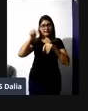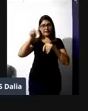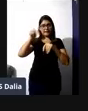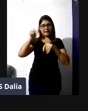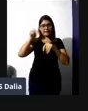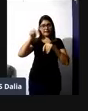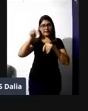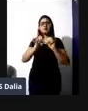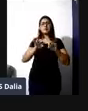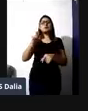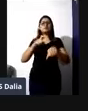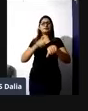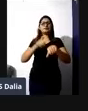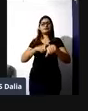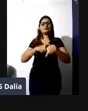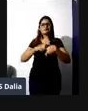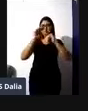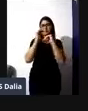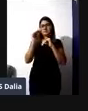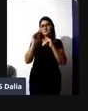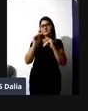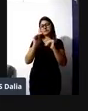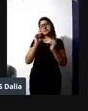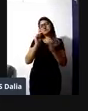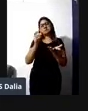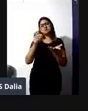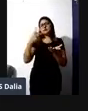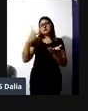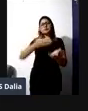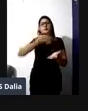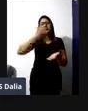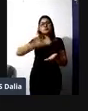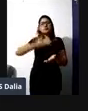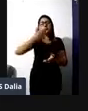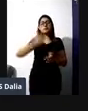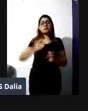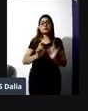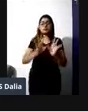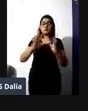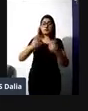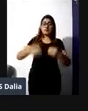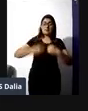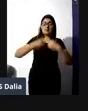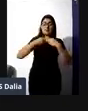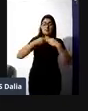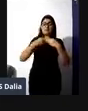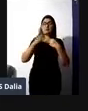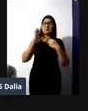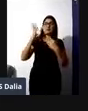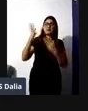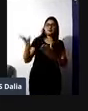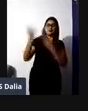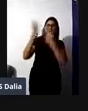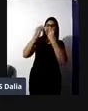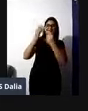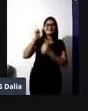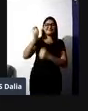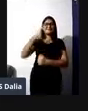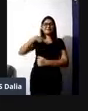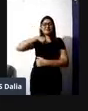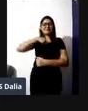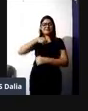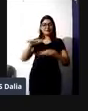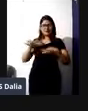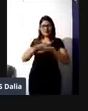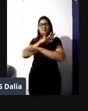establecido y la vida nos da esta lección, porque estoy convencida que es una absoluta lección, y